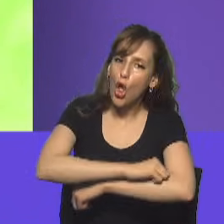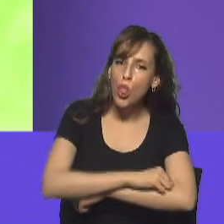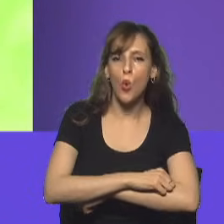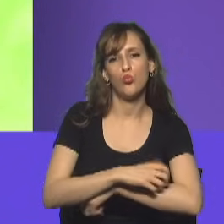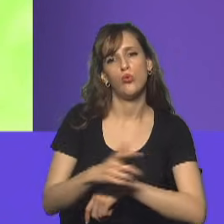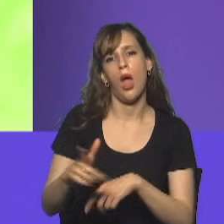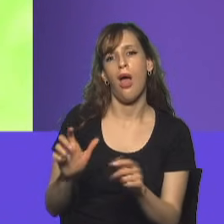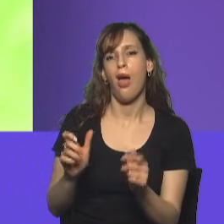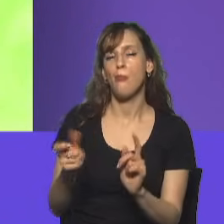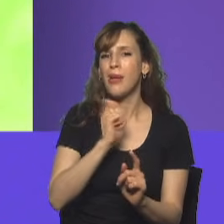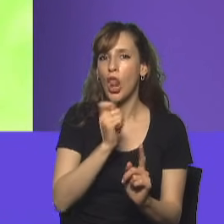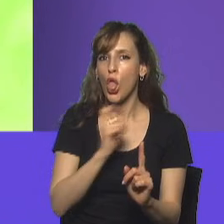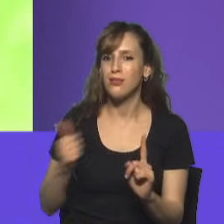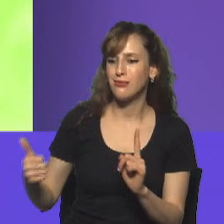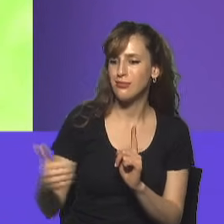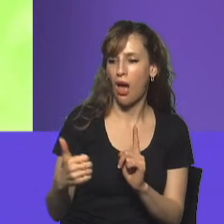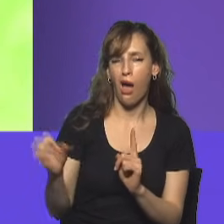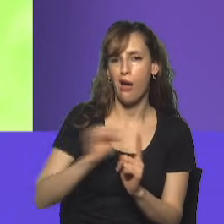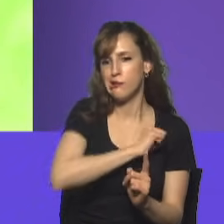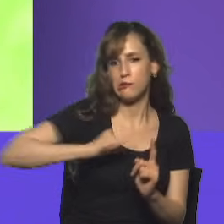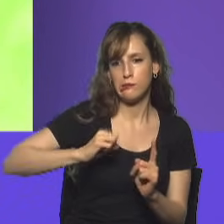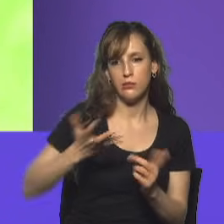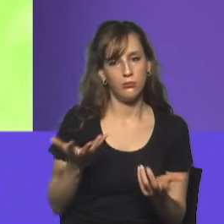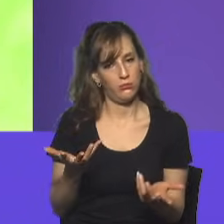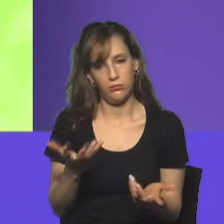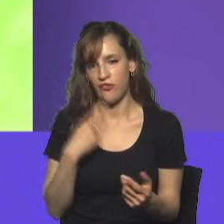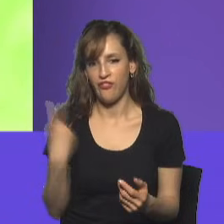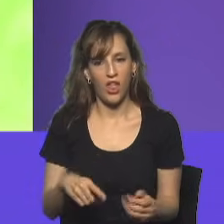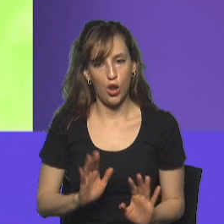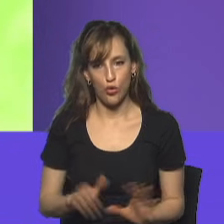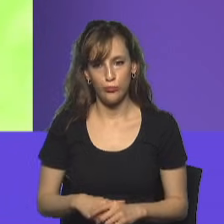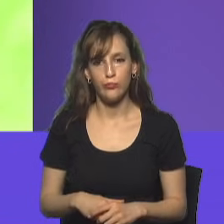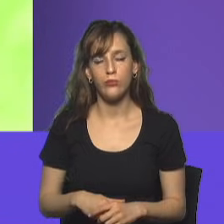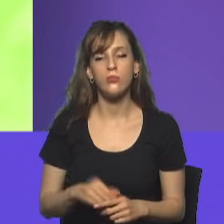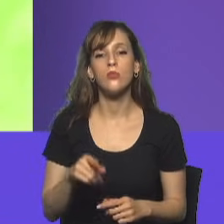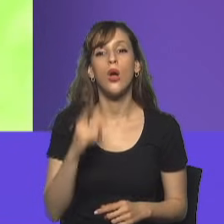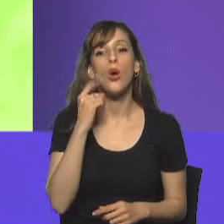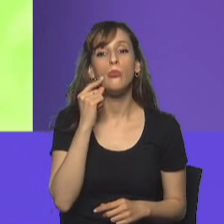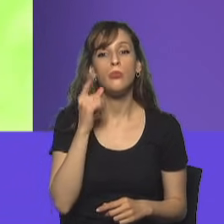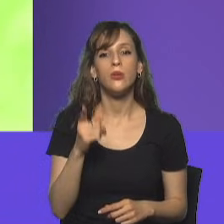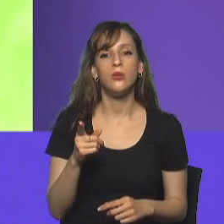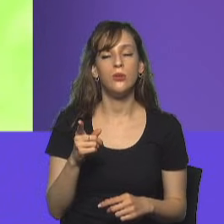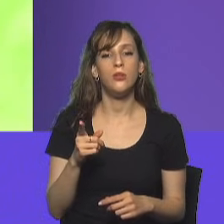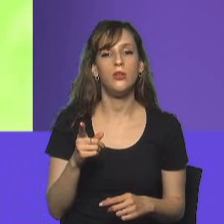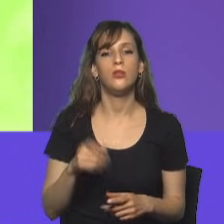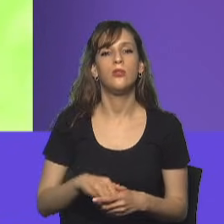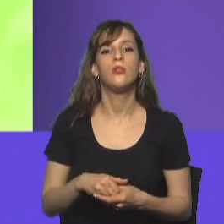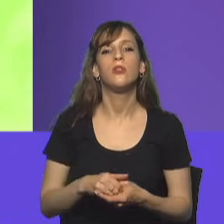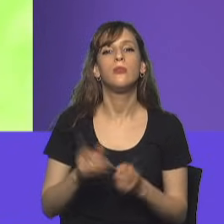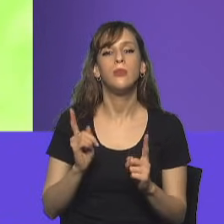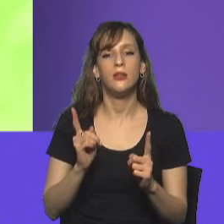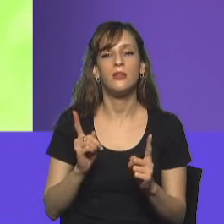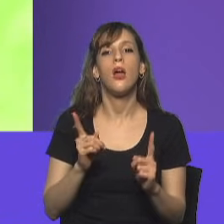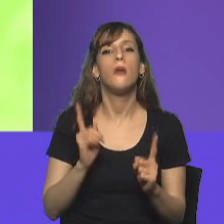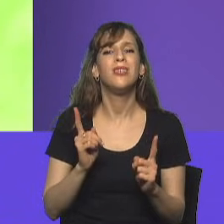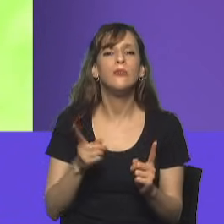al periodista Nicolás Munafo. Fernando Gens es el reportero gráfico de la agencia Telam, justamente que pudo retractar